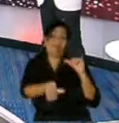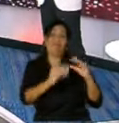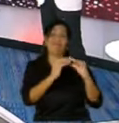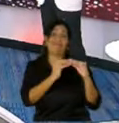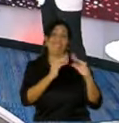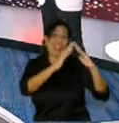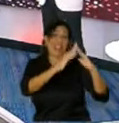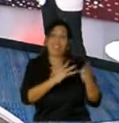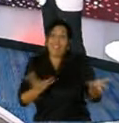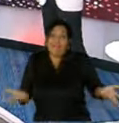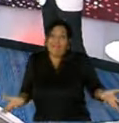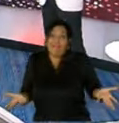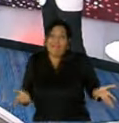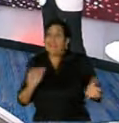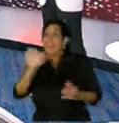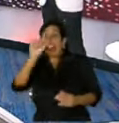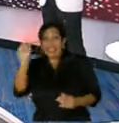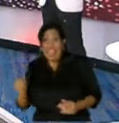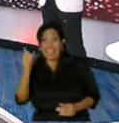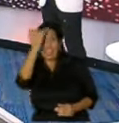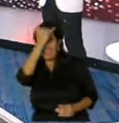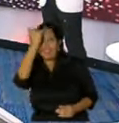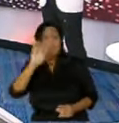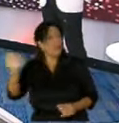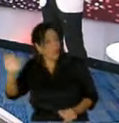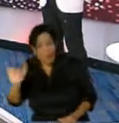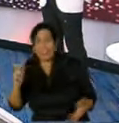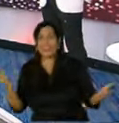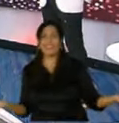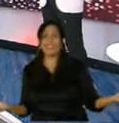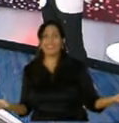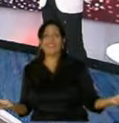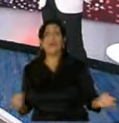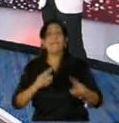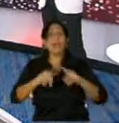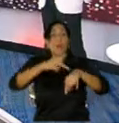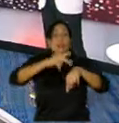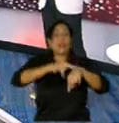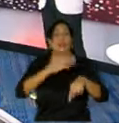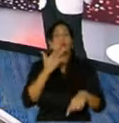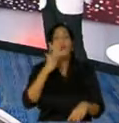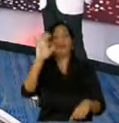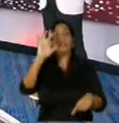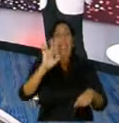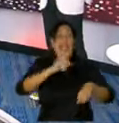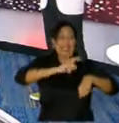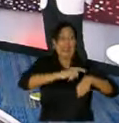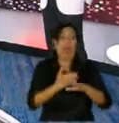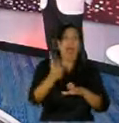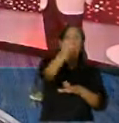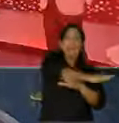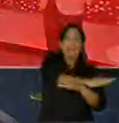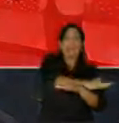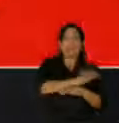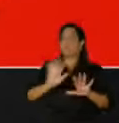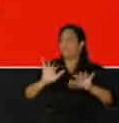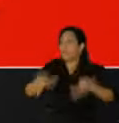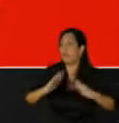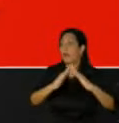también. O sea que las medidas que se tomaron aquí, que al parecer se tomaron a tiempo, ¿verdad?, están dando resultados y se están aplicando